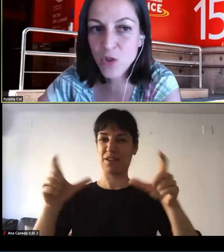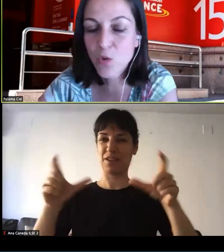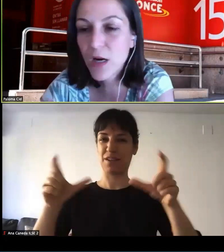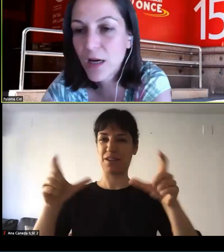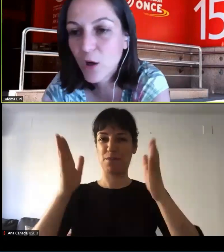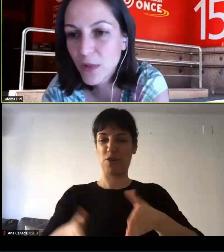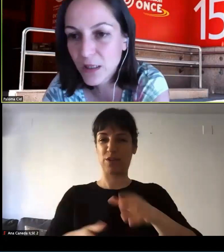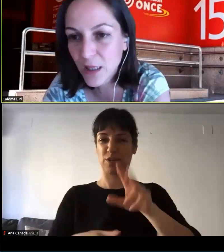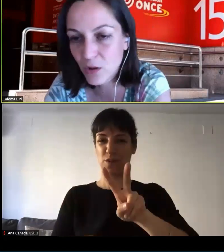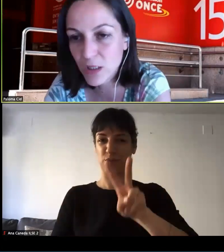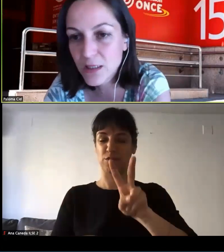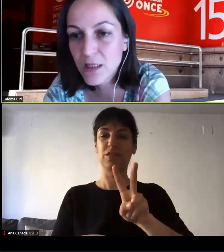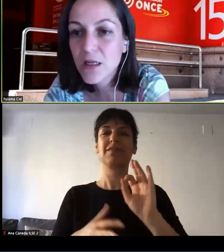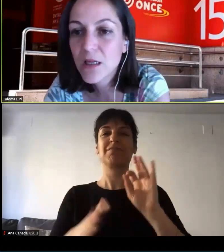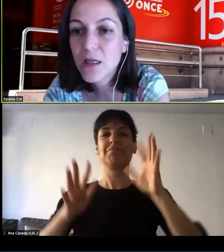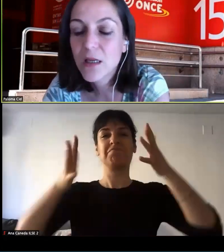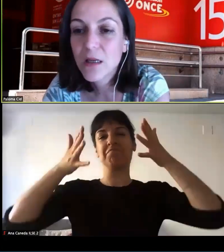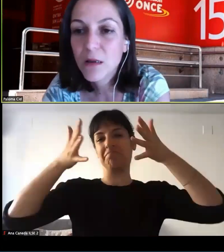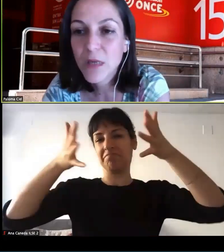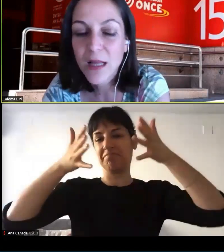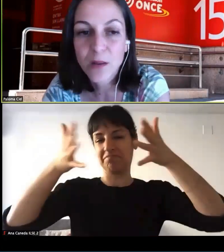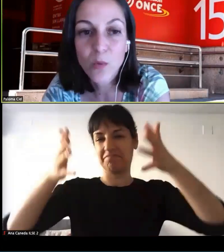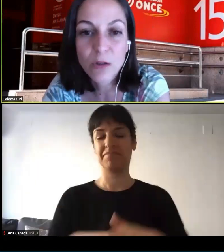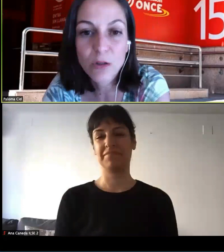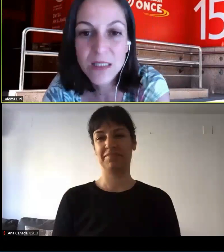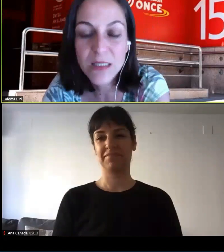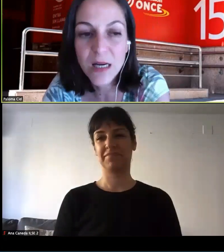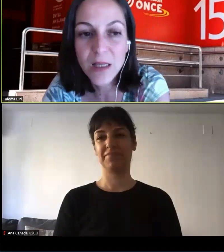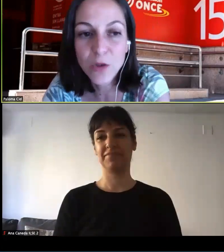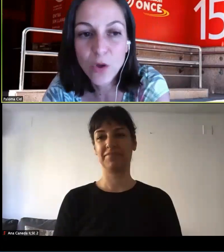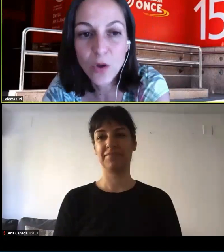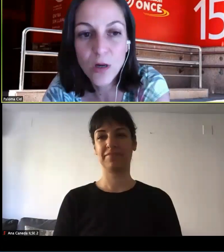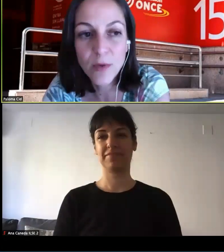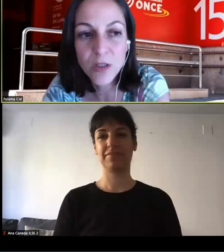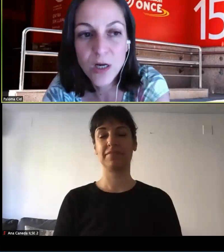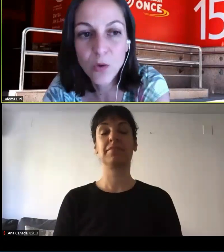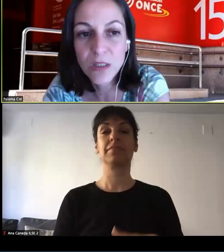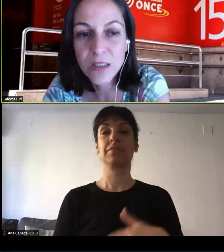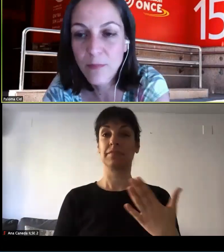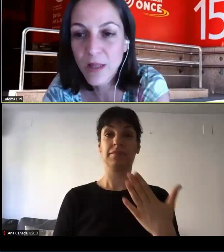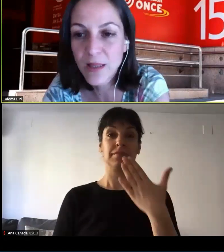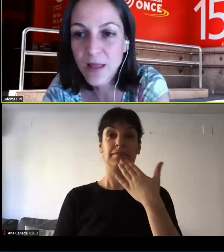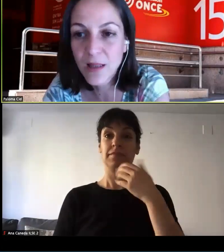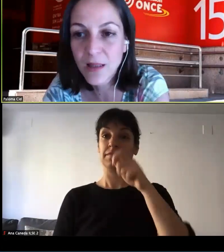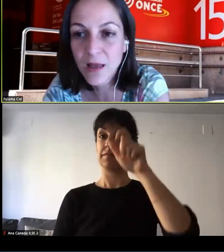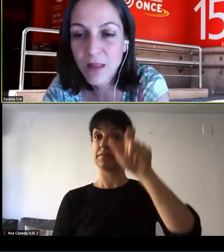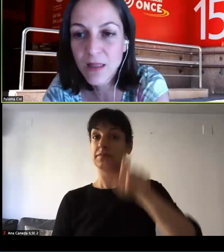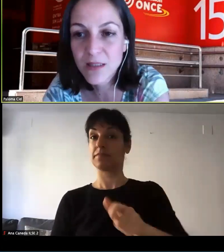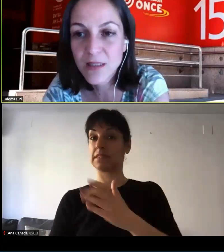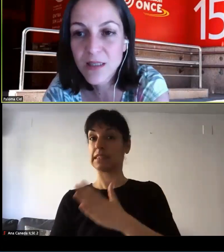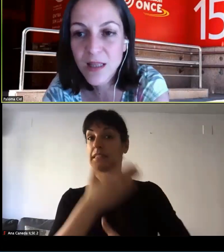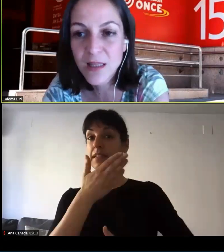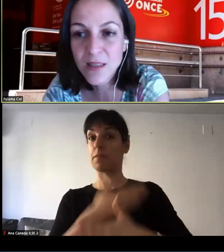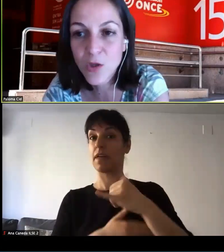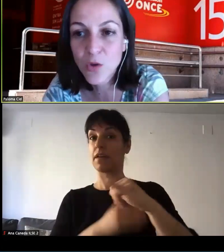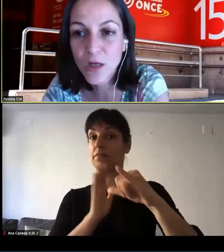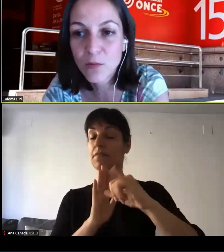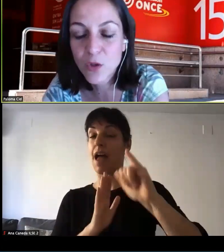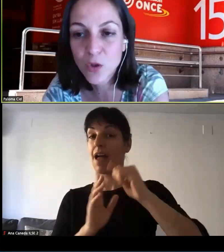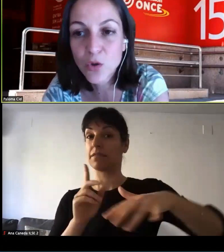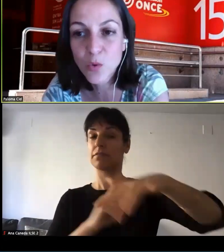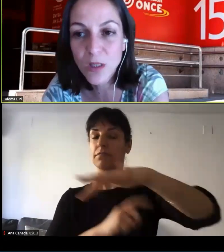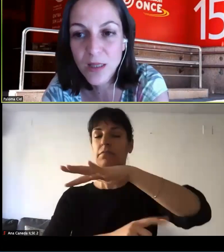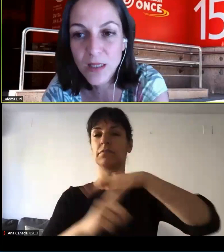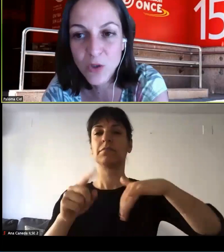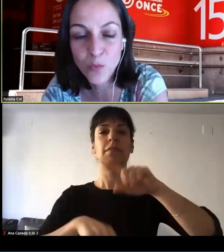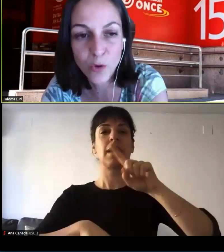que son unas recomendaciones. Mirad, cuando estéis en el entorno de una persona con discapacidad, a veces es necesario que